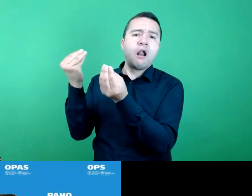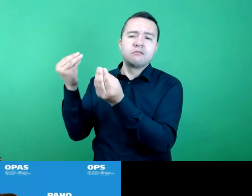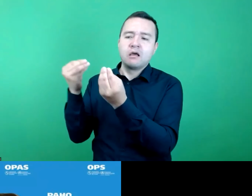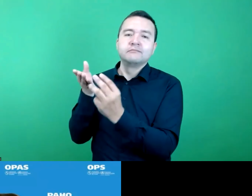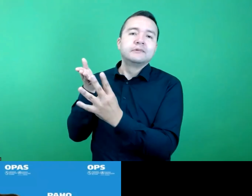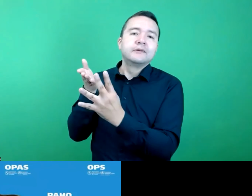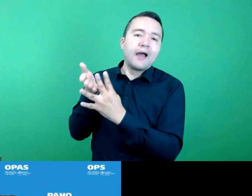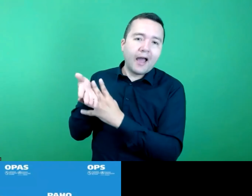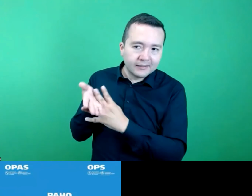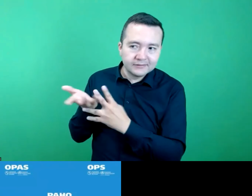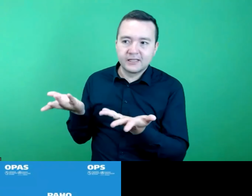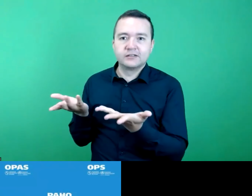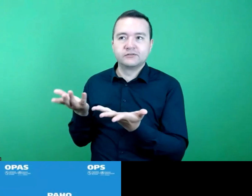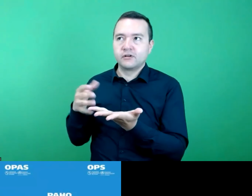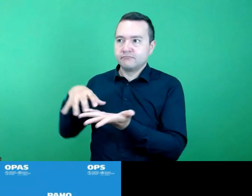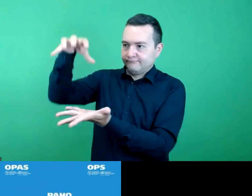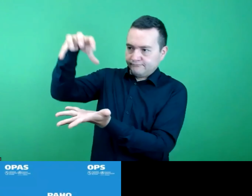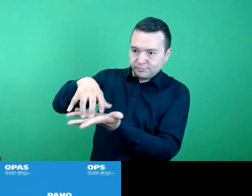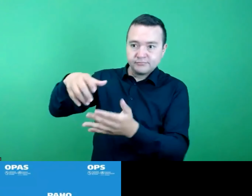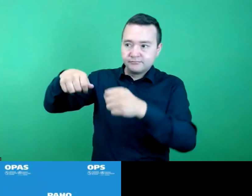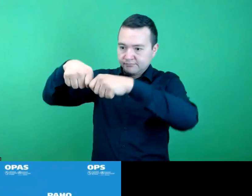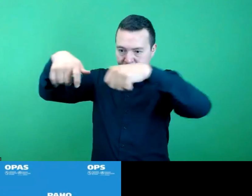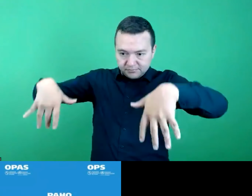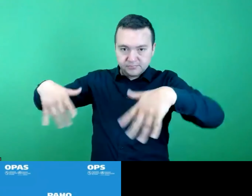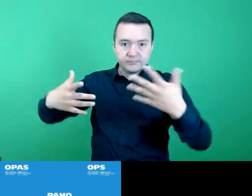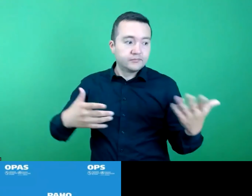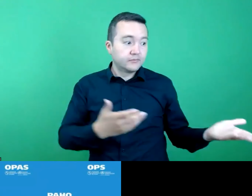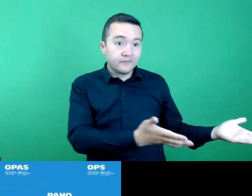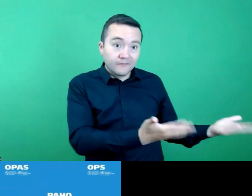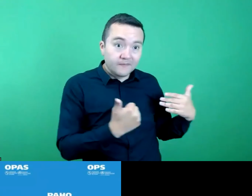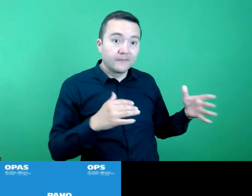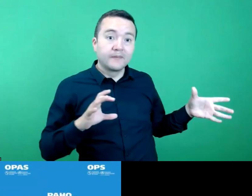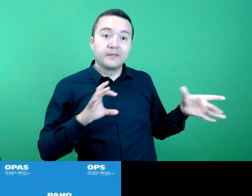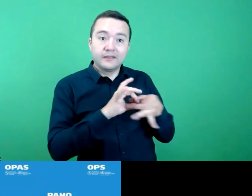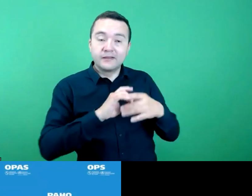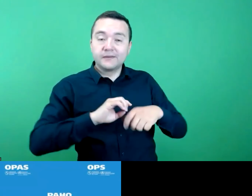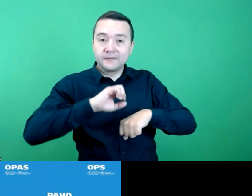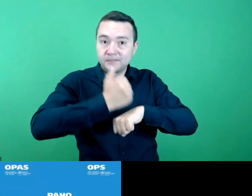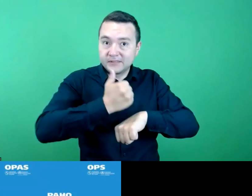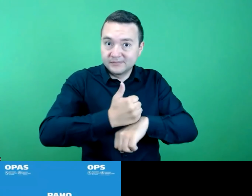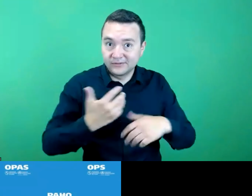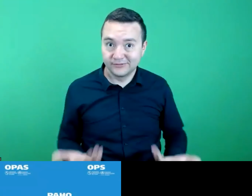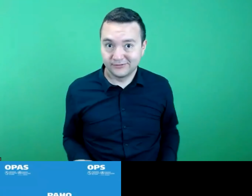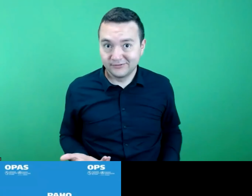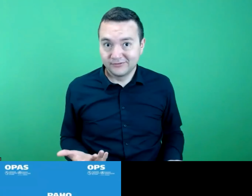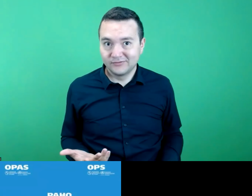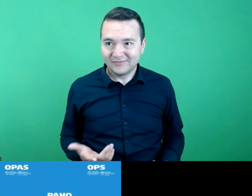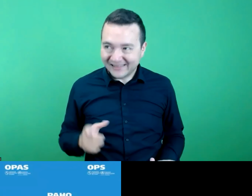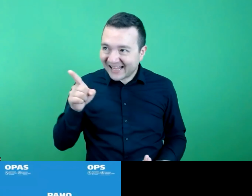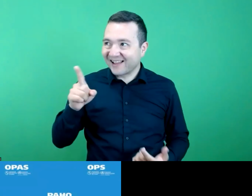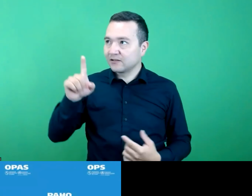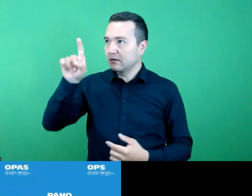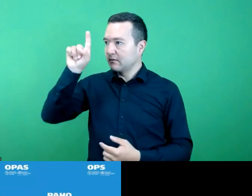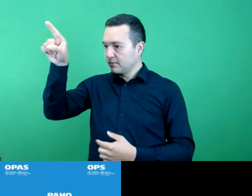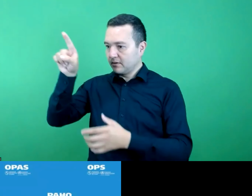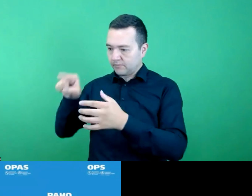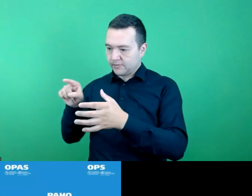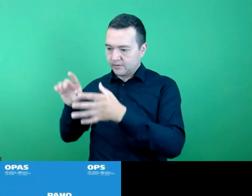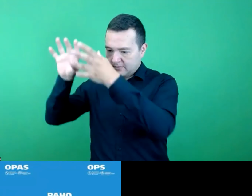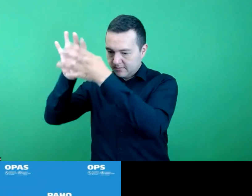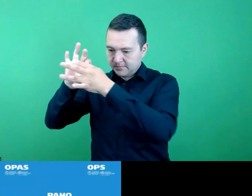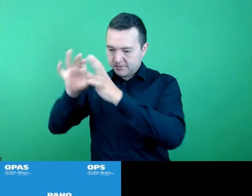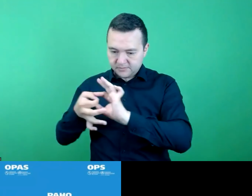centralidad y a la participación de los pacientes también para que consideremos esos elementos cuando analicemos